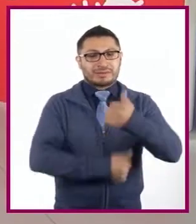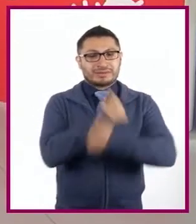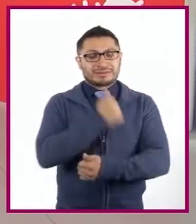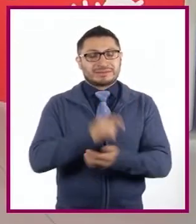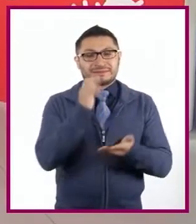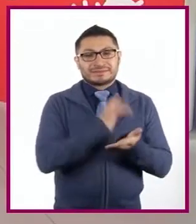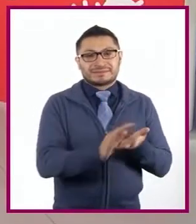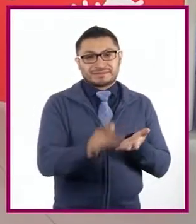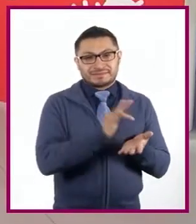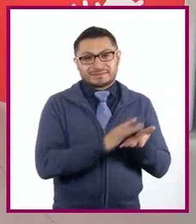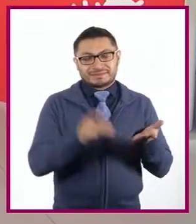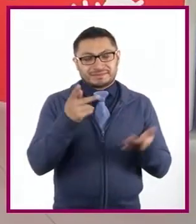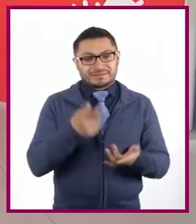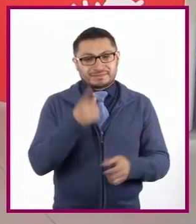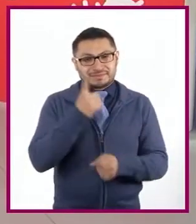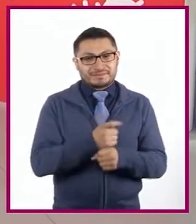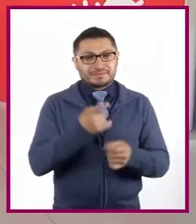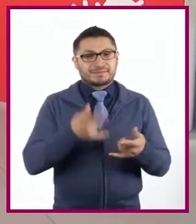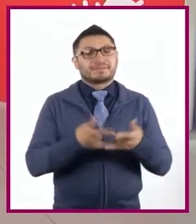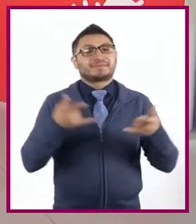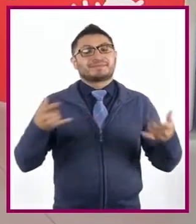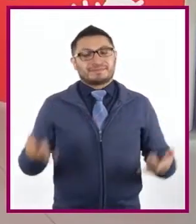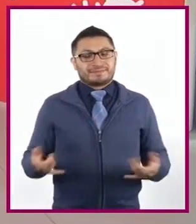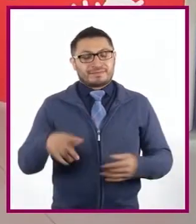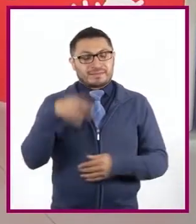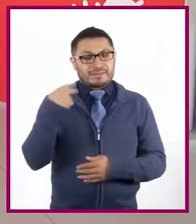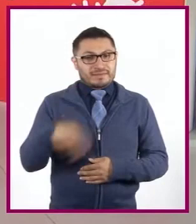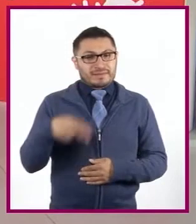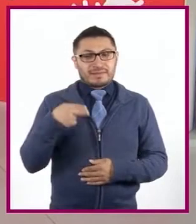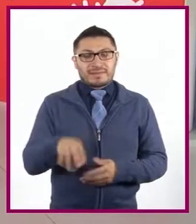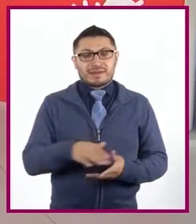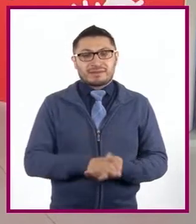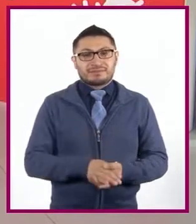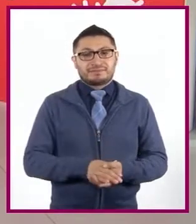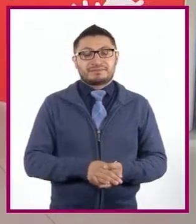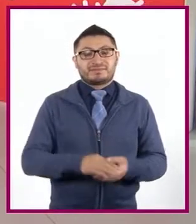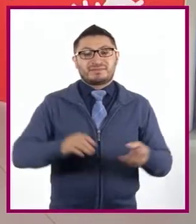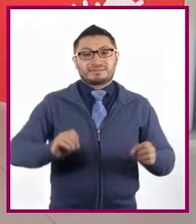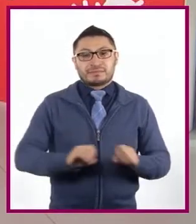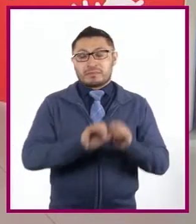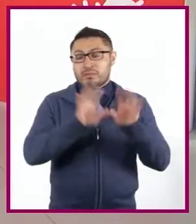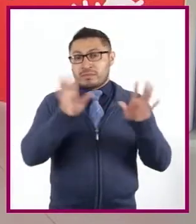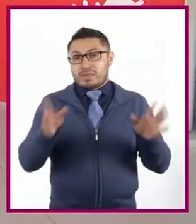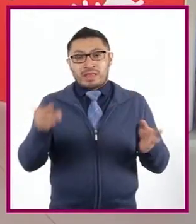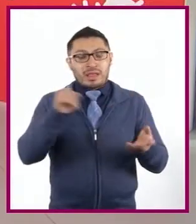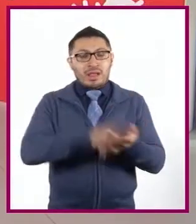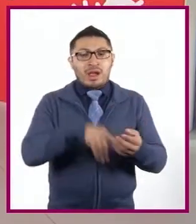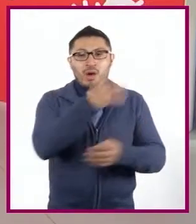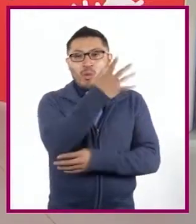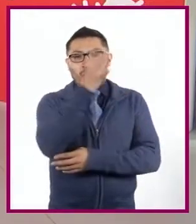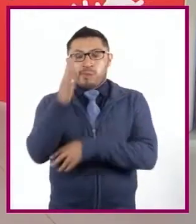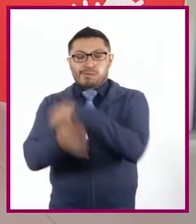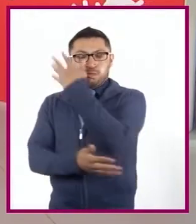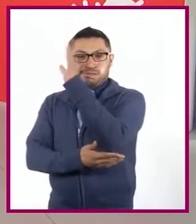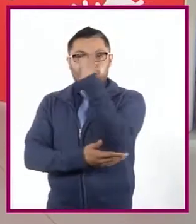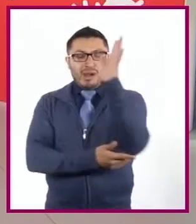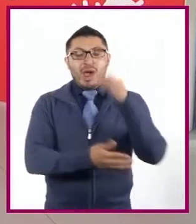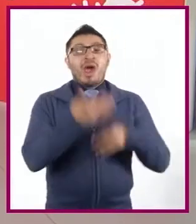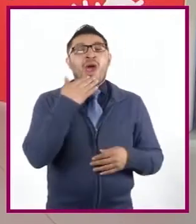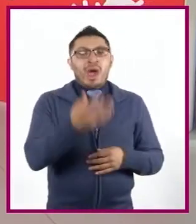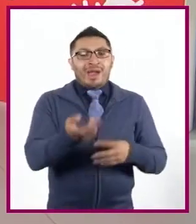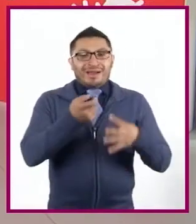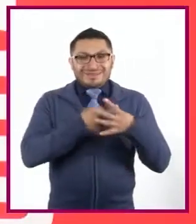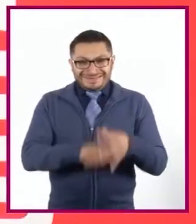Leemos el primer cuento, que titulamos Un claro en la selva. Muy bien,